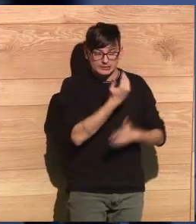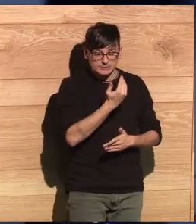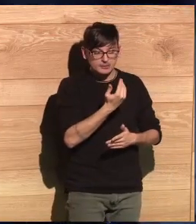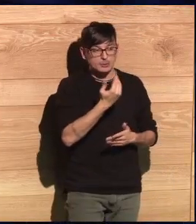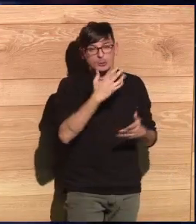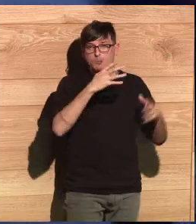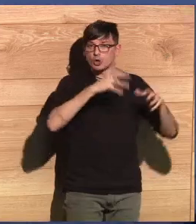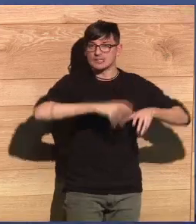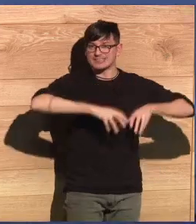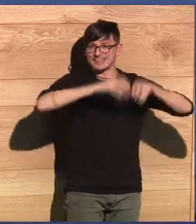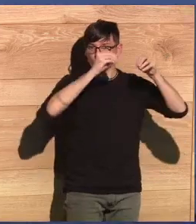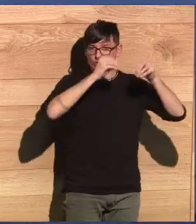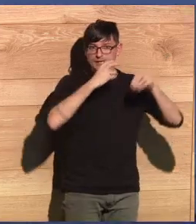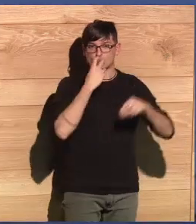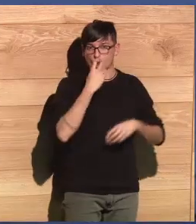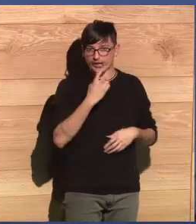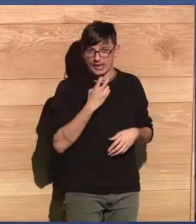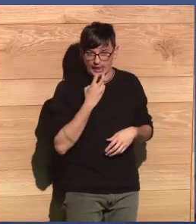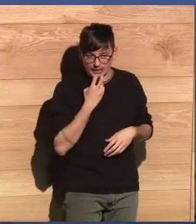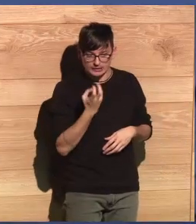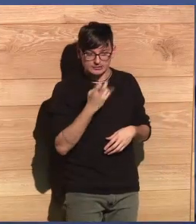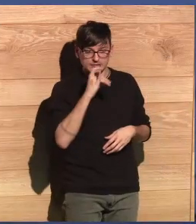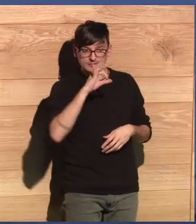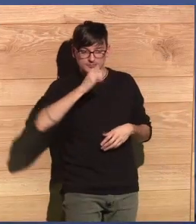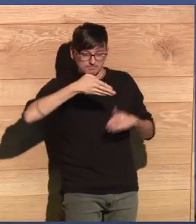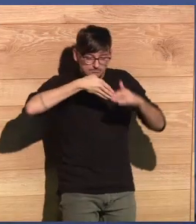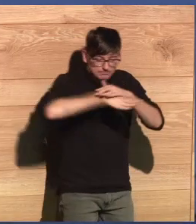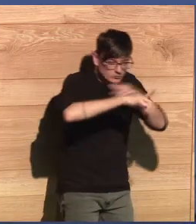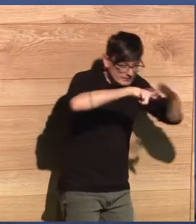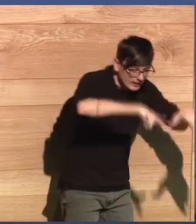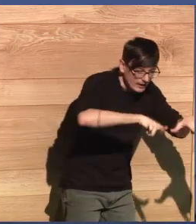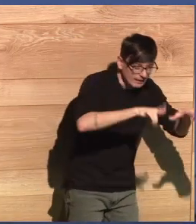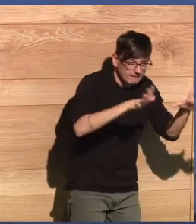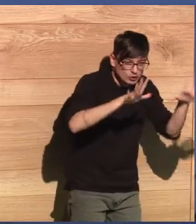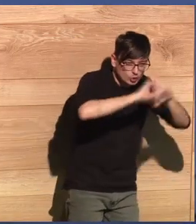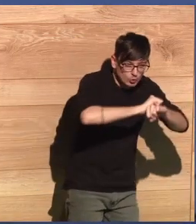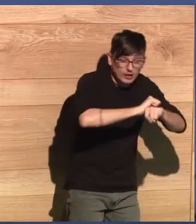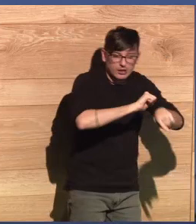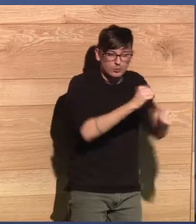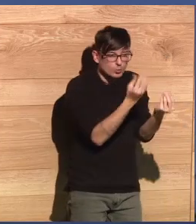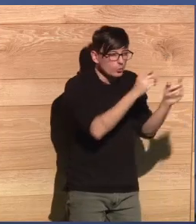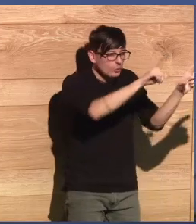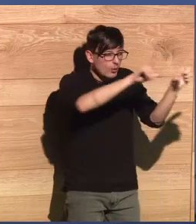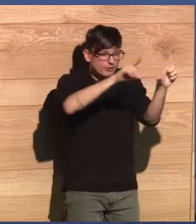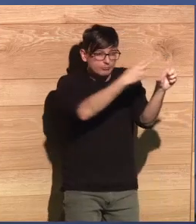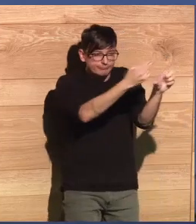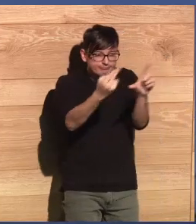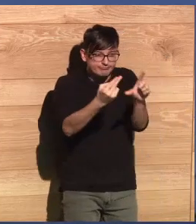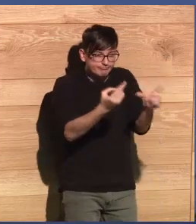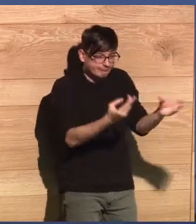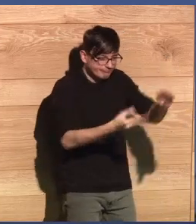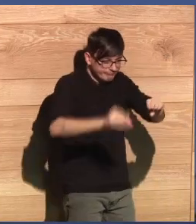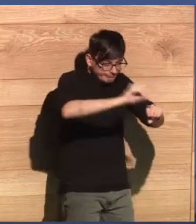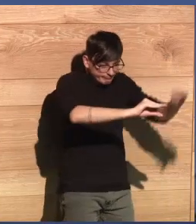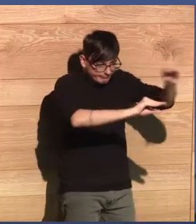del Escorial, la reina Isabel entró por un pasadizo a una sala muy oscura donde había muchísimos cuadros amontonados y